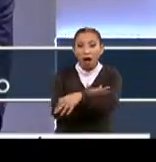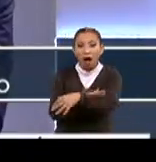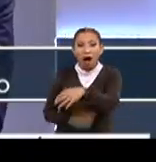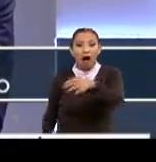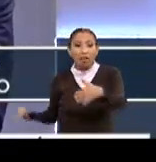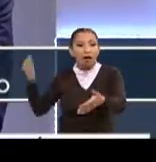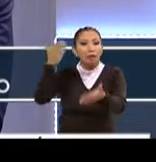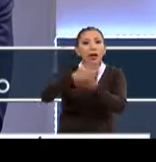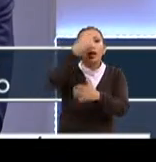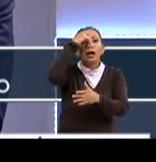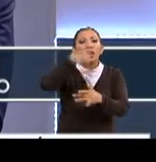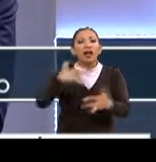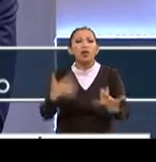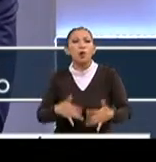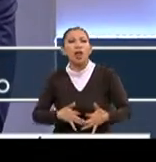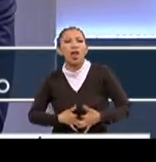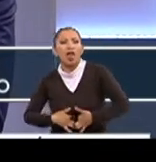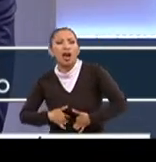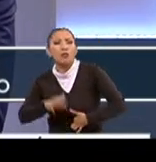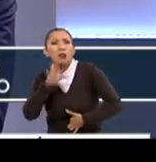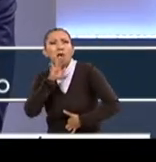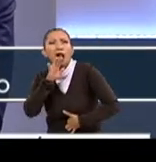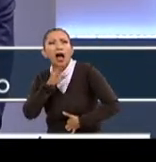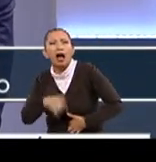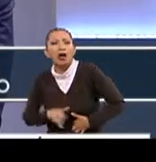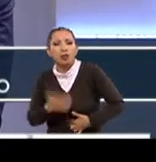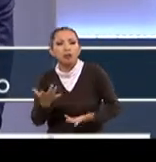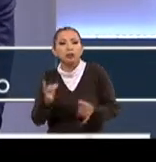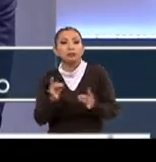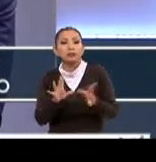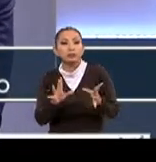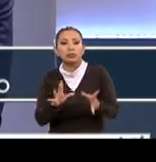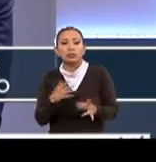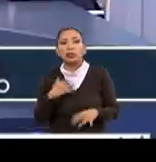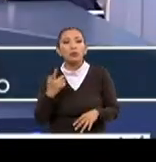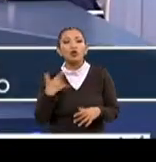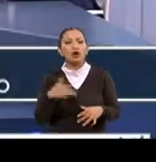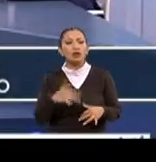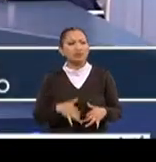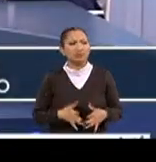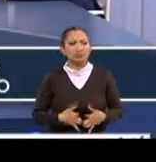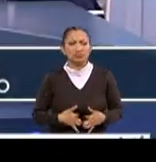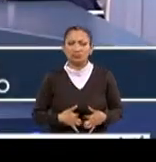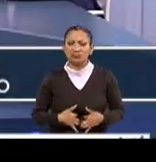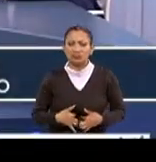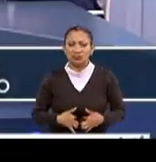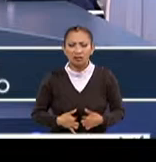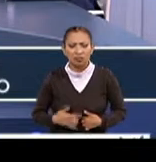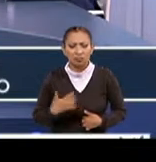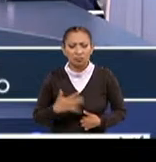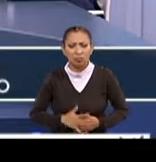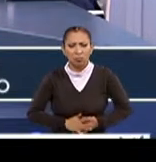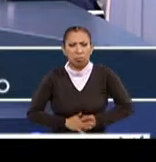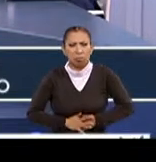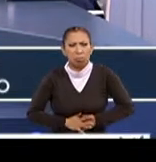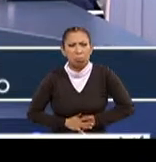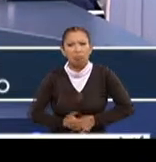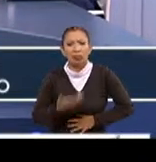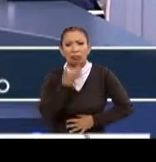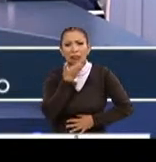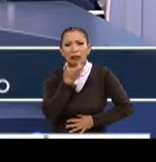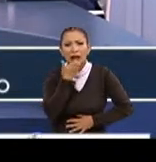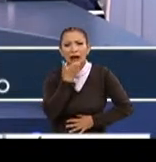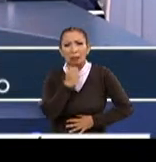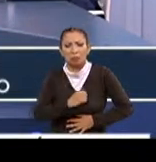con nosotros porque pensaron que era gastritis, fueron con otro médico. Es un dolor repentino, de repente. Un dolor repentino, generalmente de tipo opresivo,